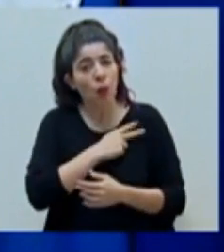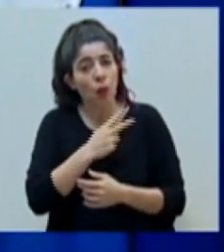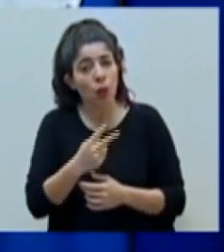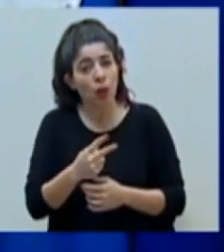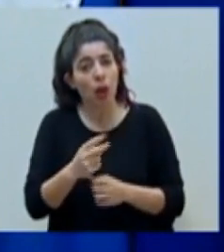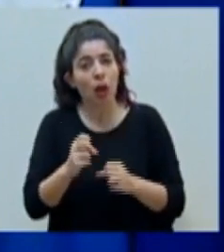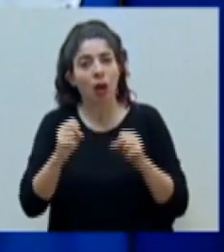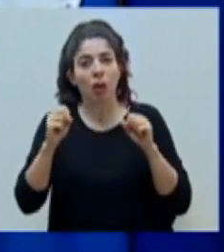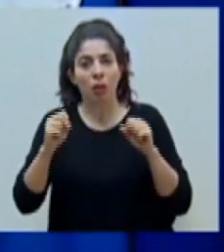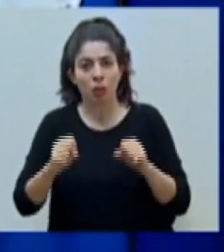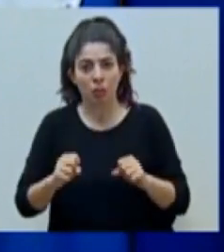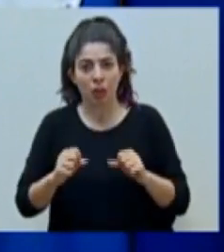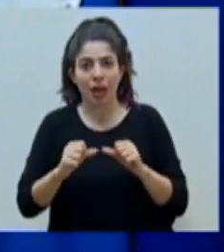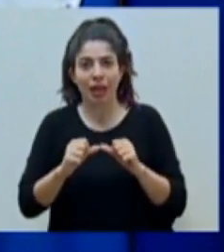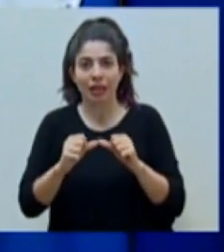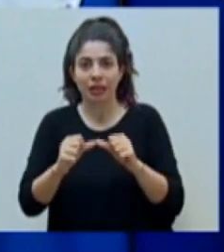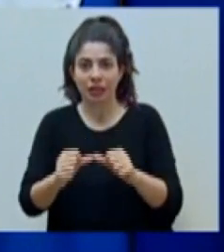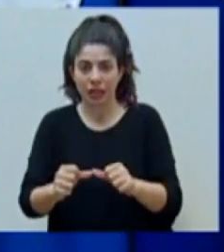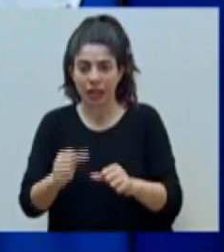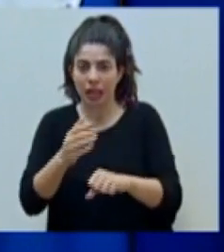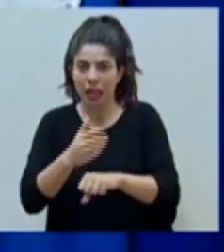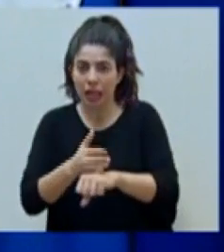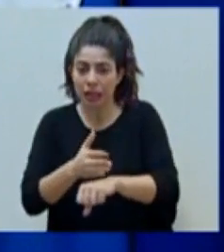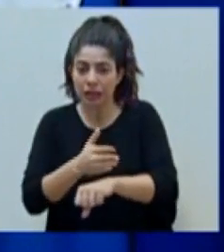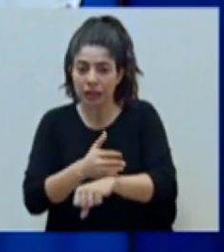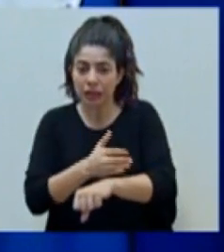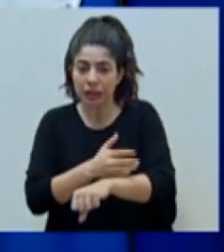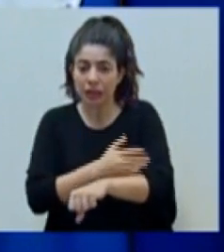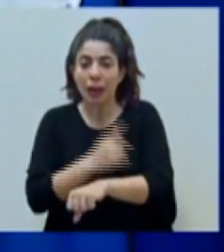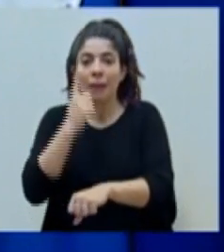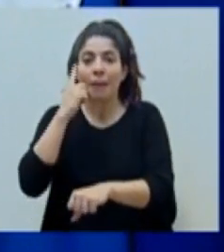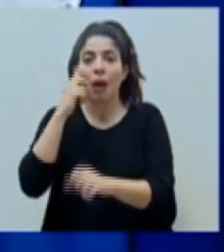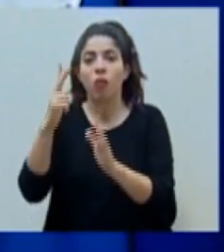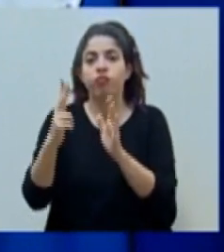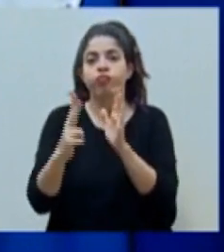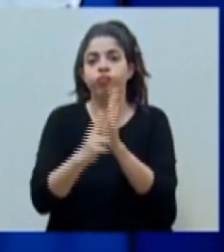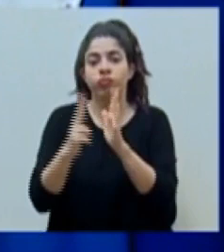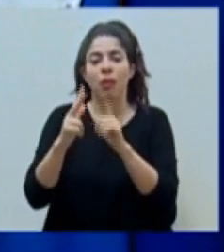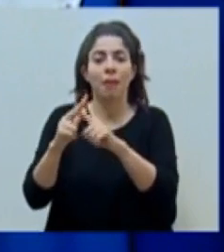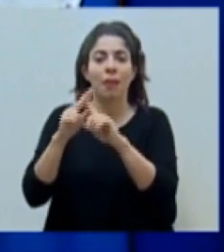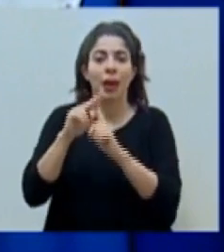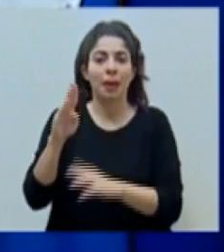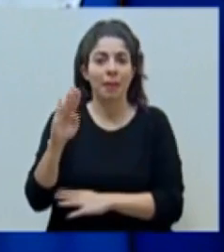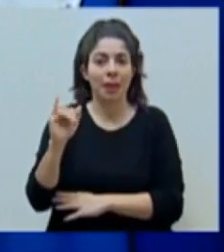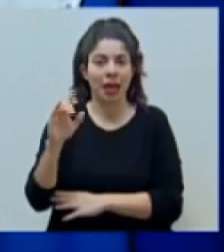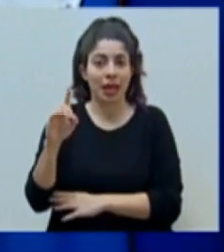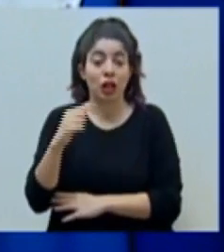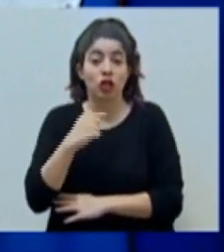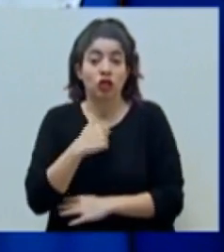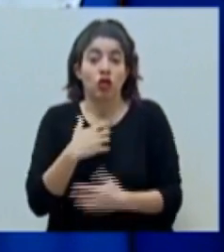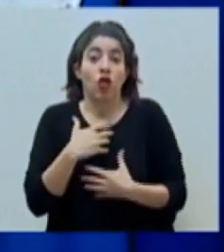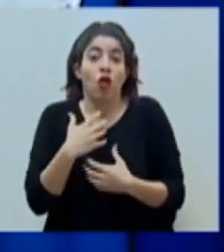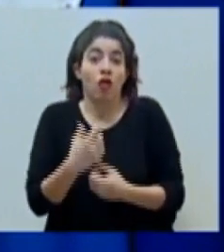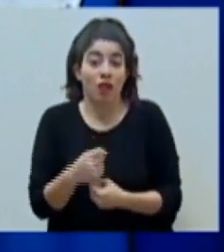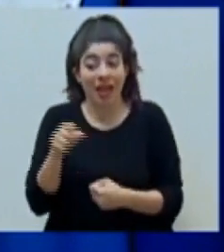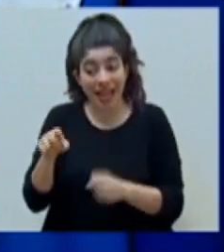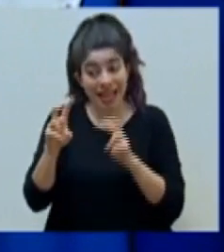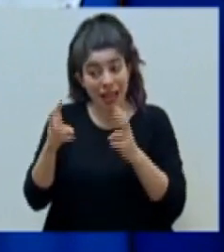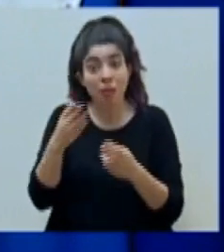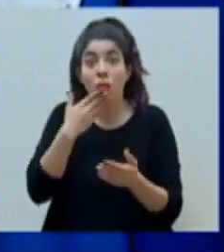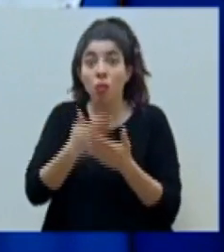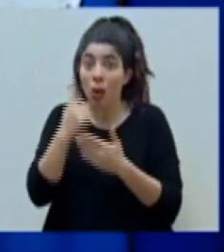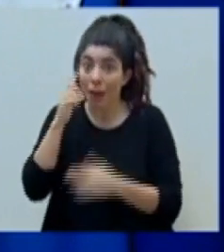avanzar en la aprobación del crédito del BID. Yo confío que siendo algo bueno para Costa